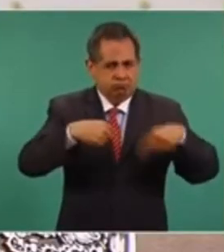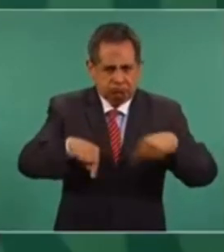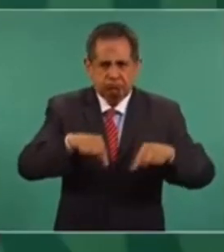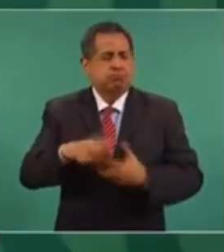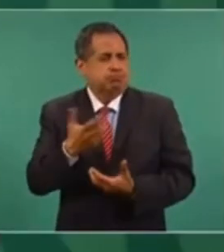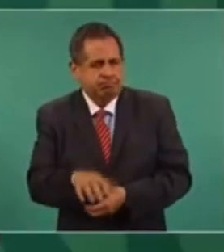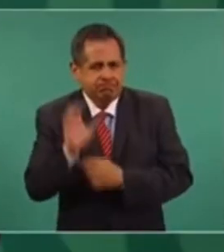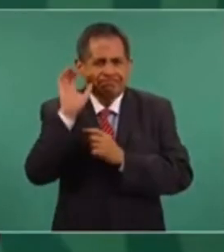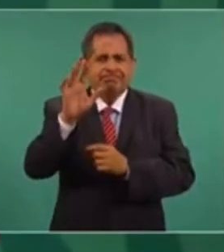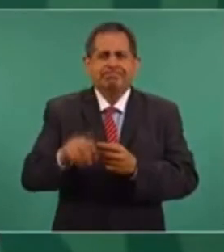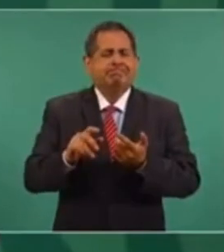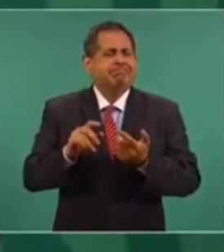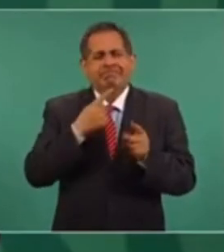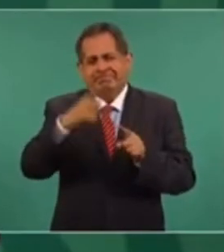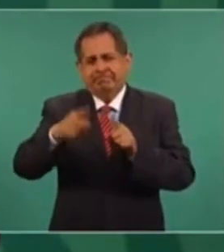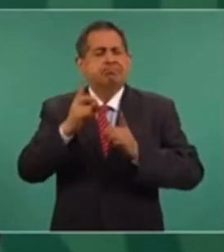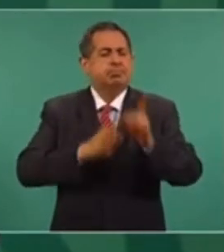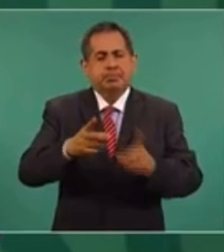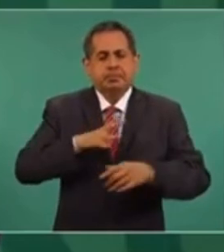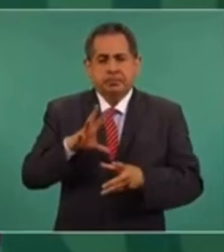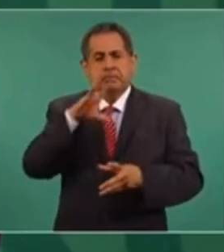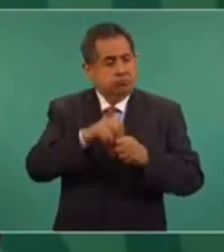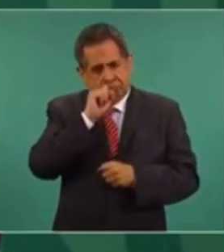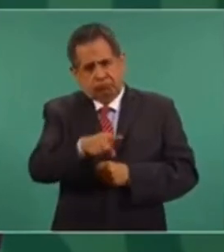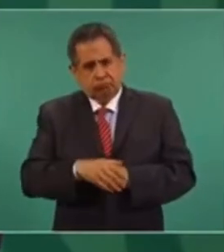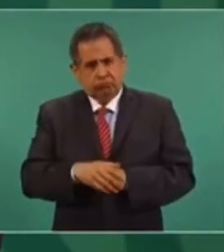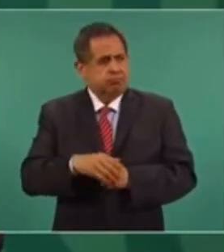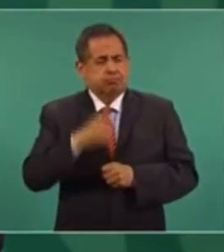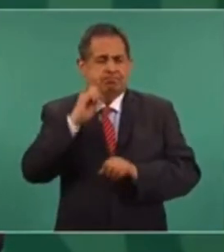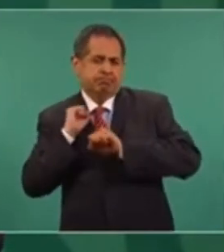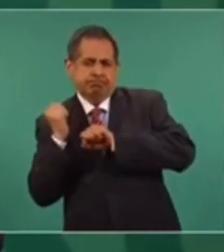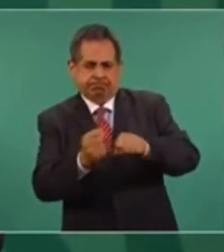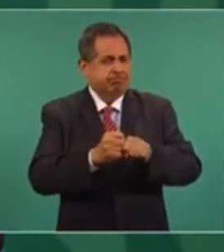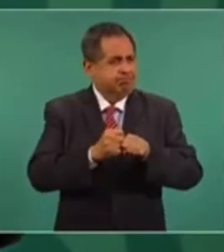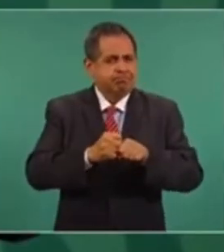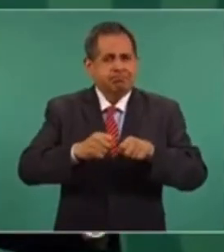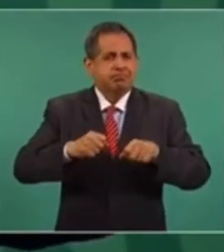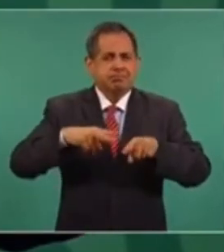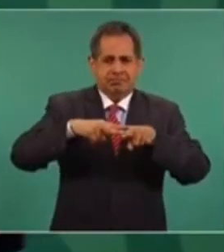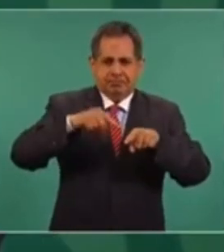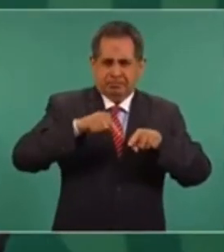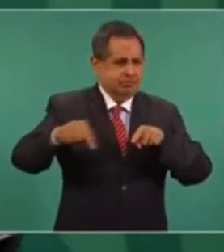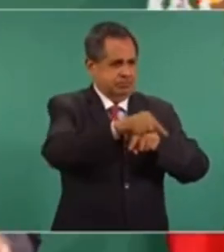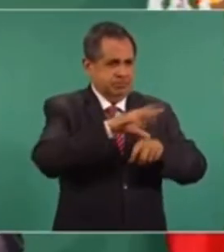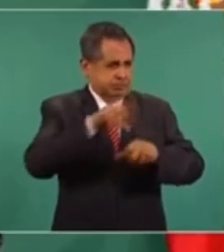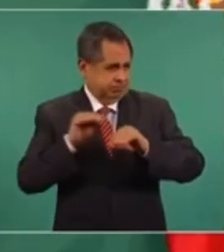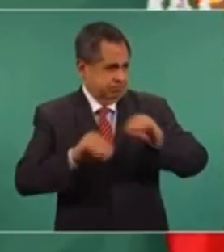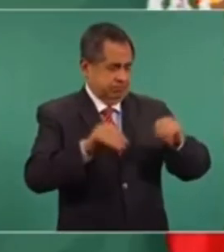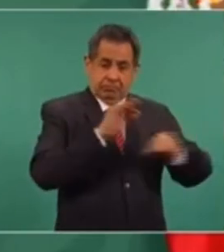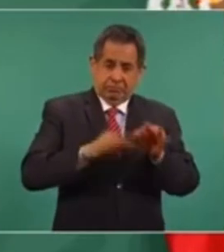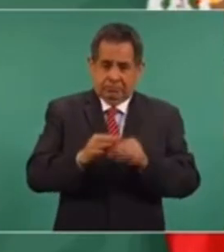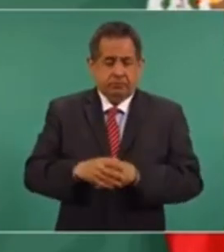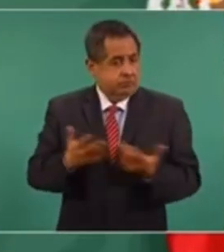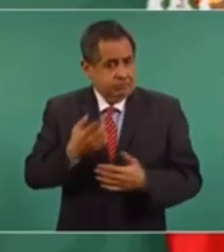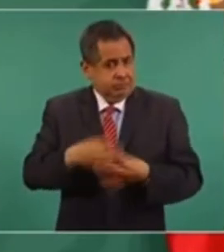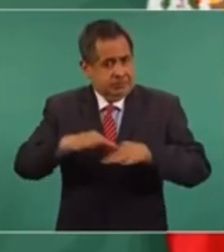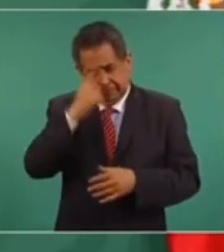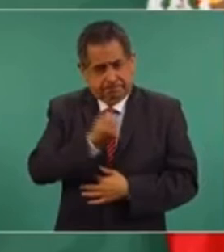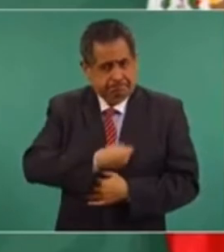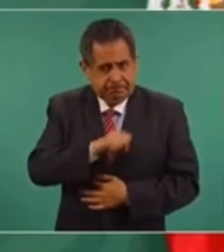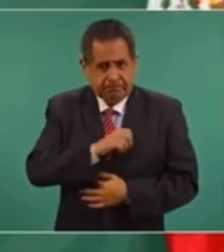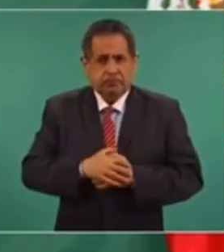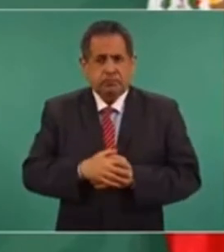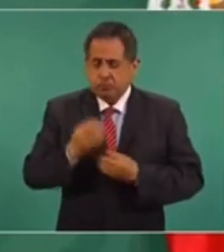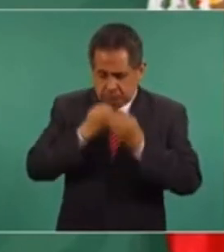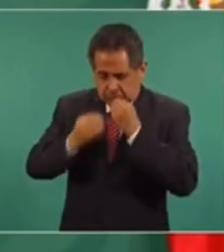de básquetbol, de todos los deportes, incluidos campos de béisbol, que es importante, hablando de salud,